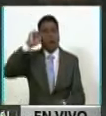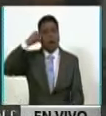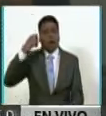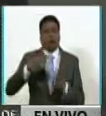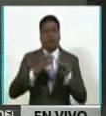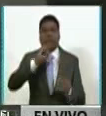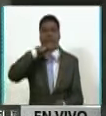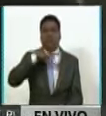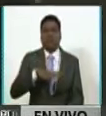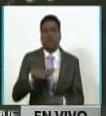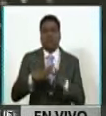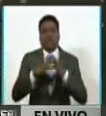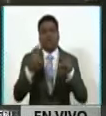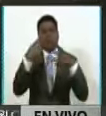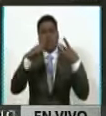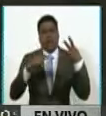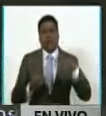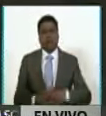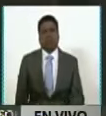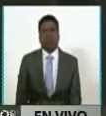legado.